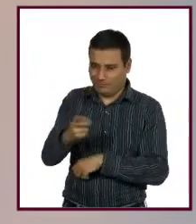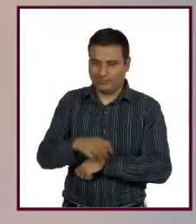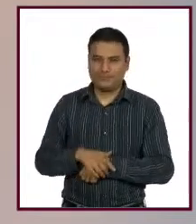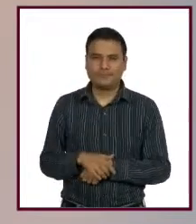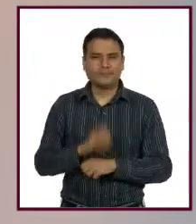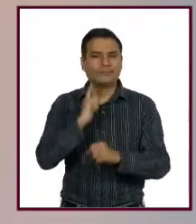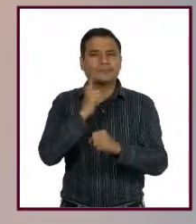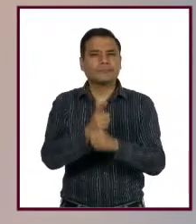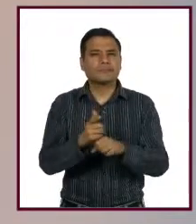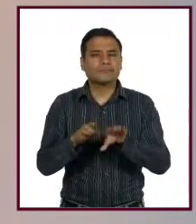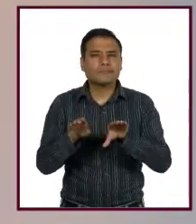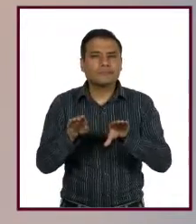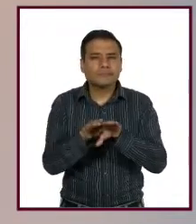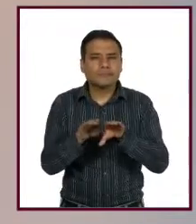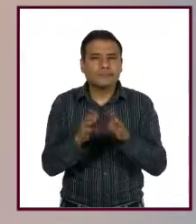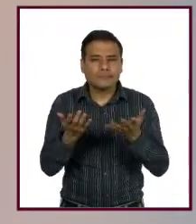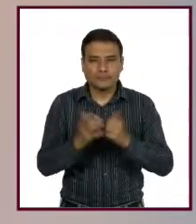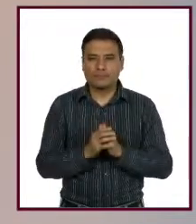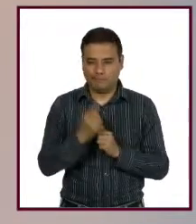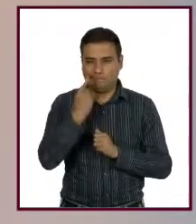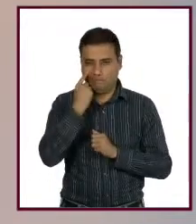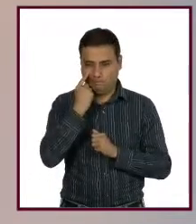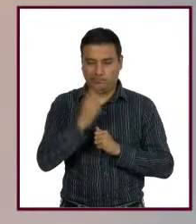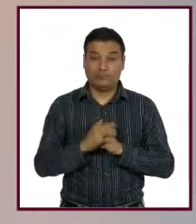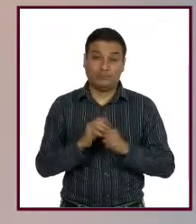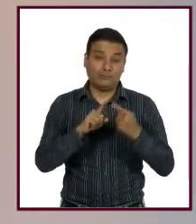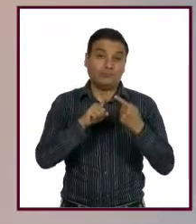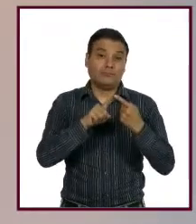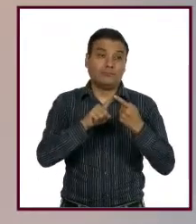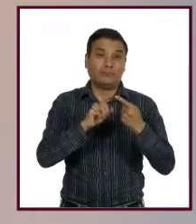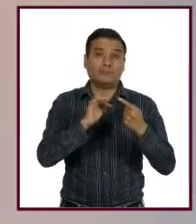algunos signos bastante específicos que pueden ser